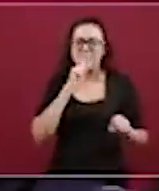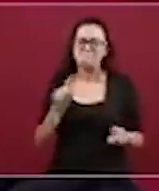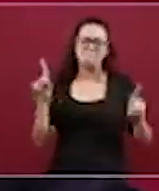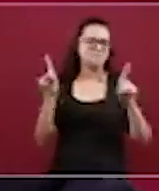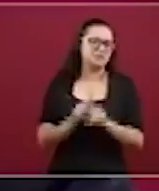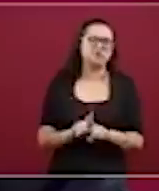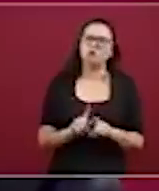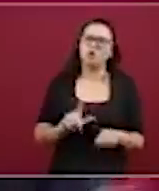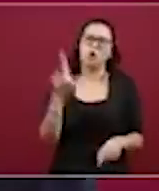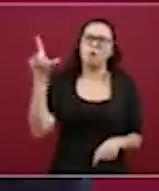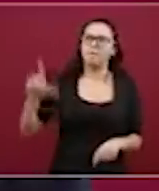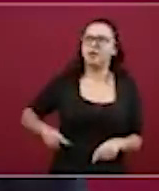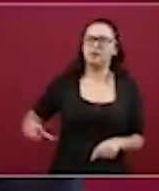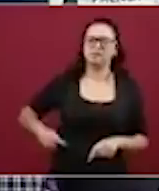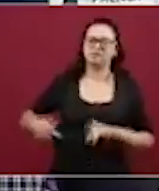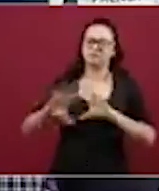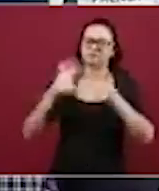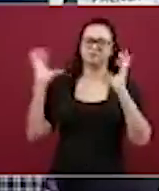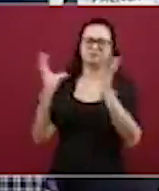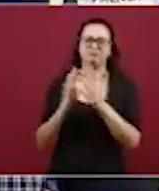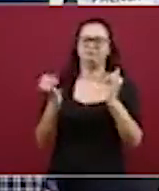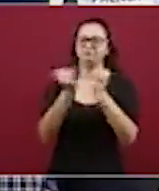relaciones con todos los gobiernos.